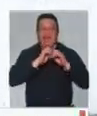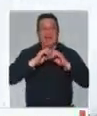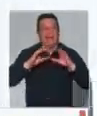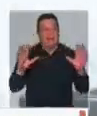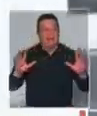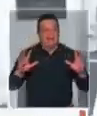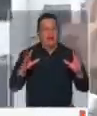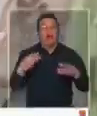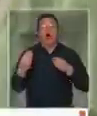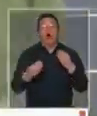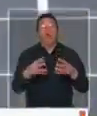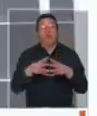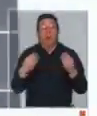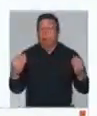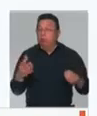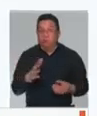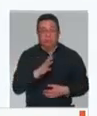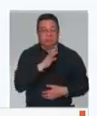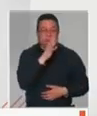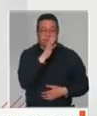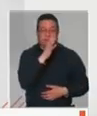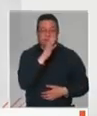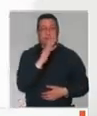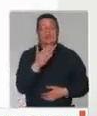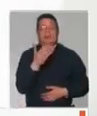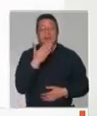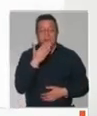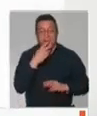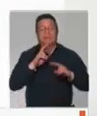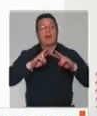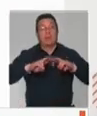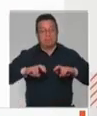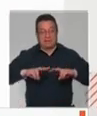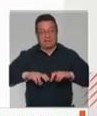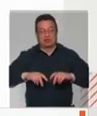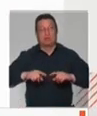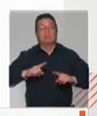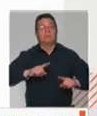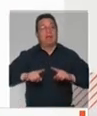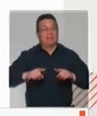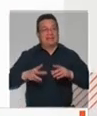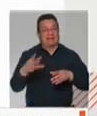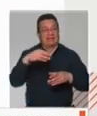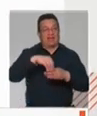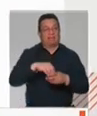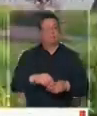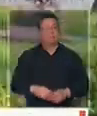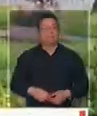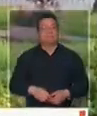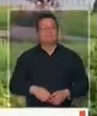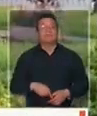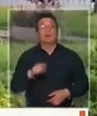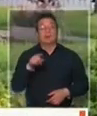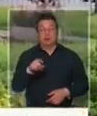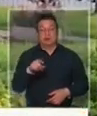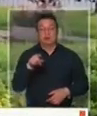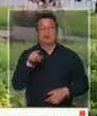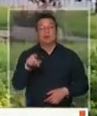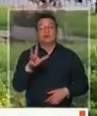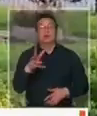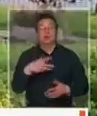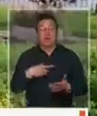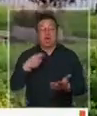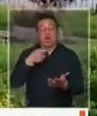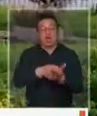Cómo se fugó tampoco, lo que incluso ha motivado una investigación administrativa. Se habría adquirido